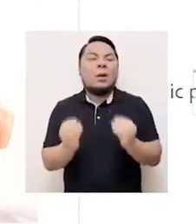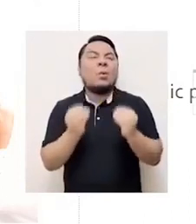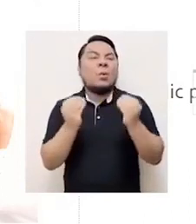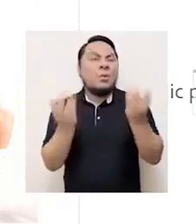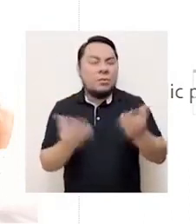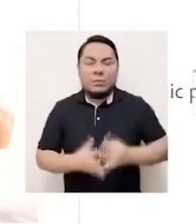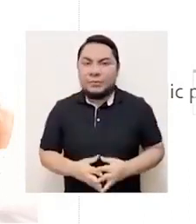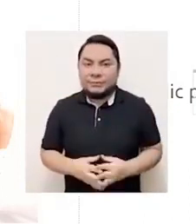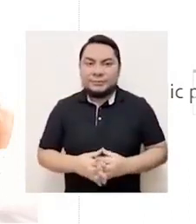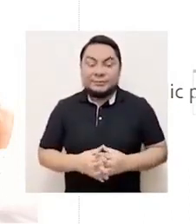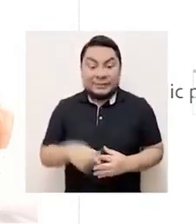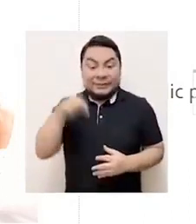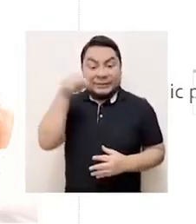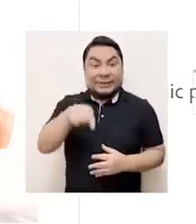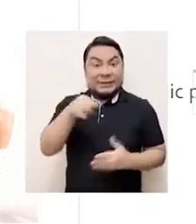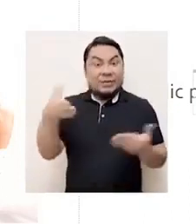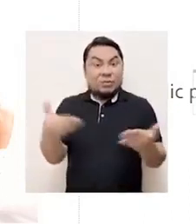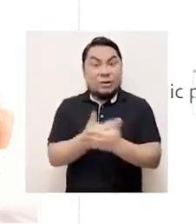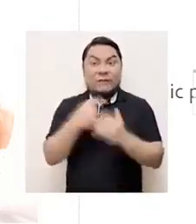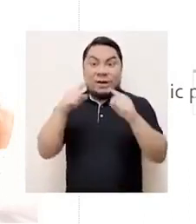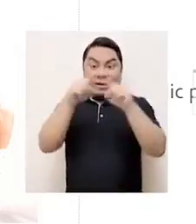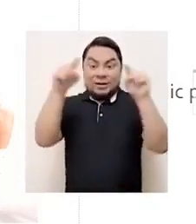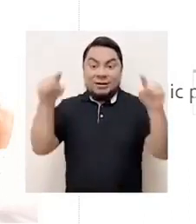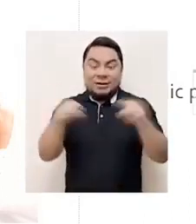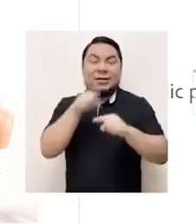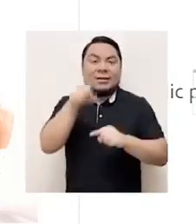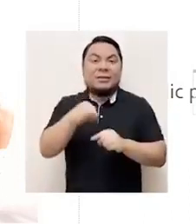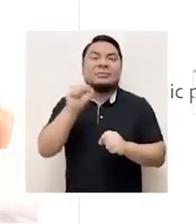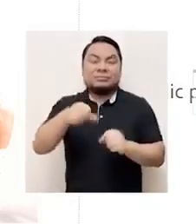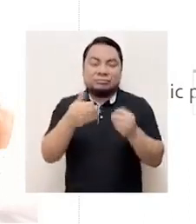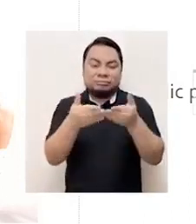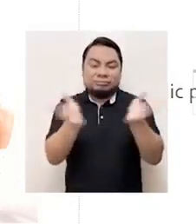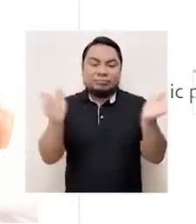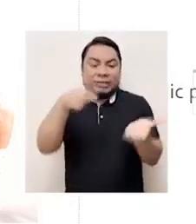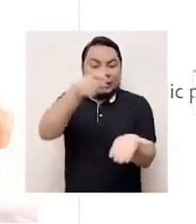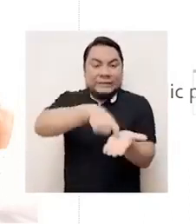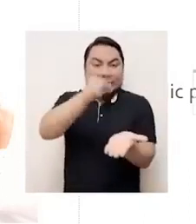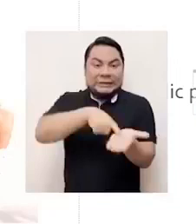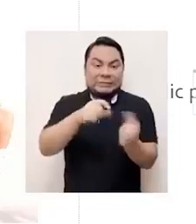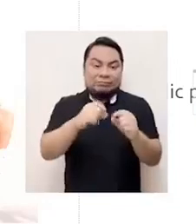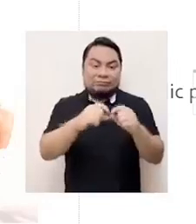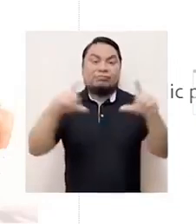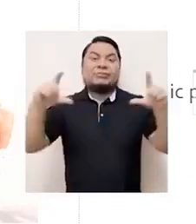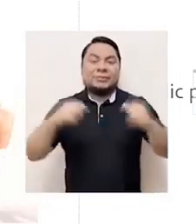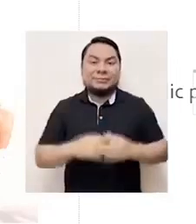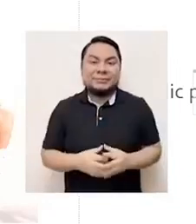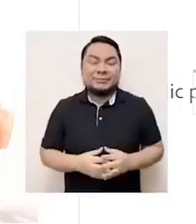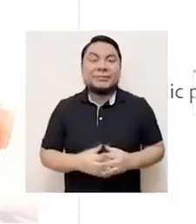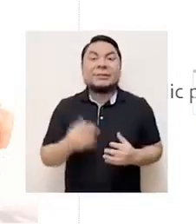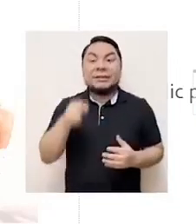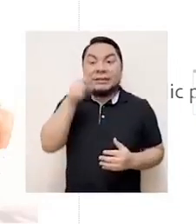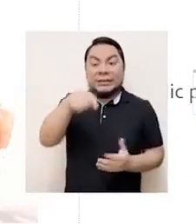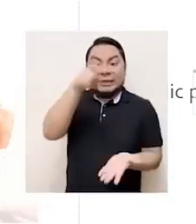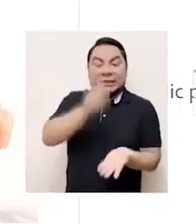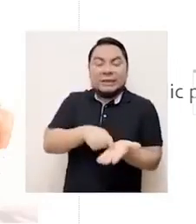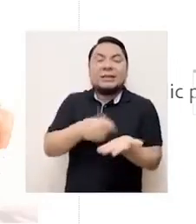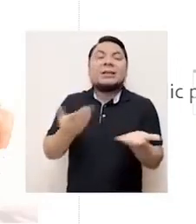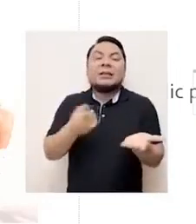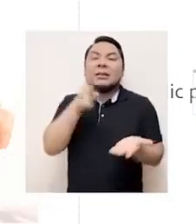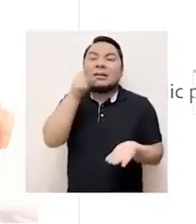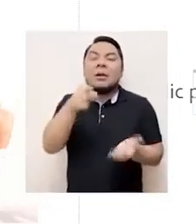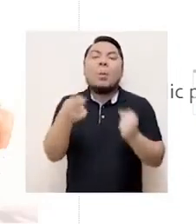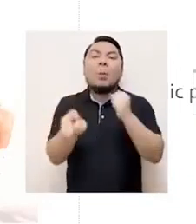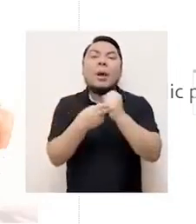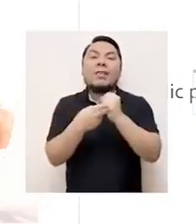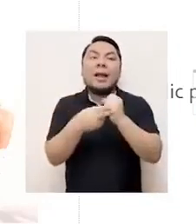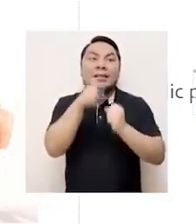como en esta nueva ventana abra su carpeta haciendo doble clic sobre ella y haga clic en el